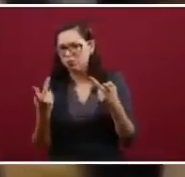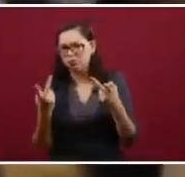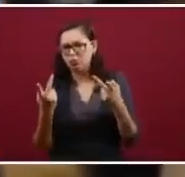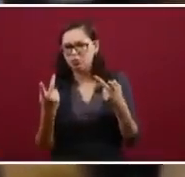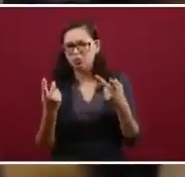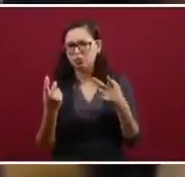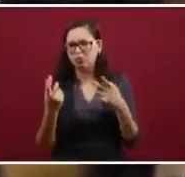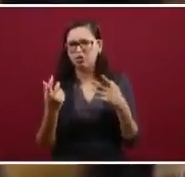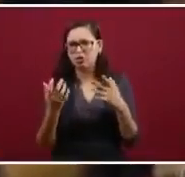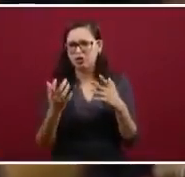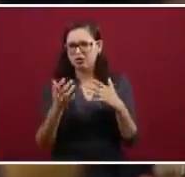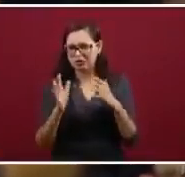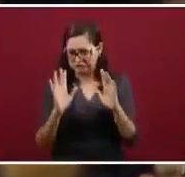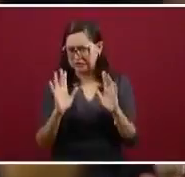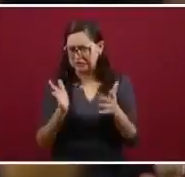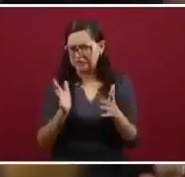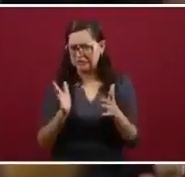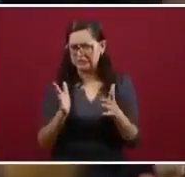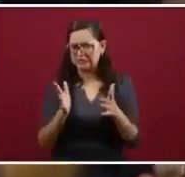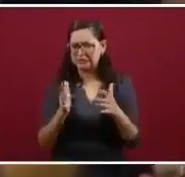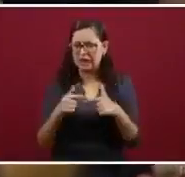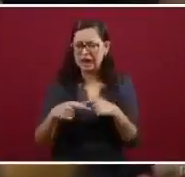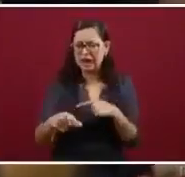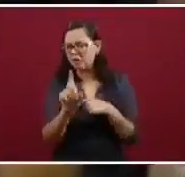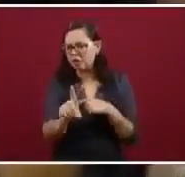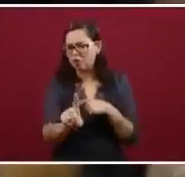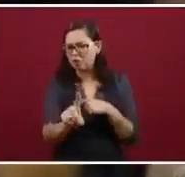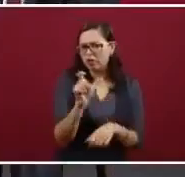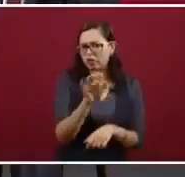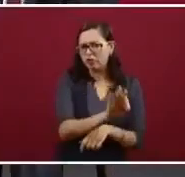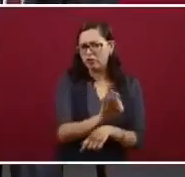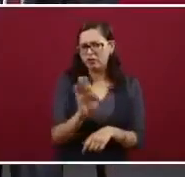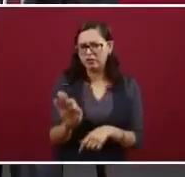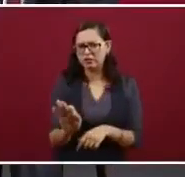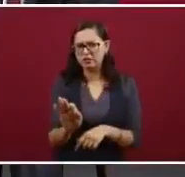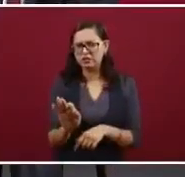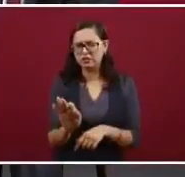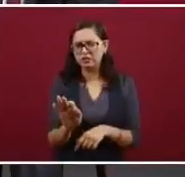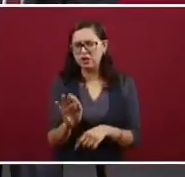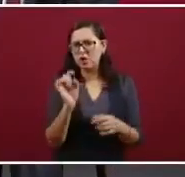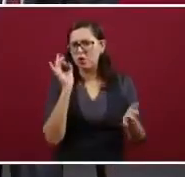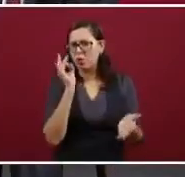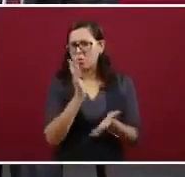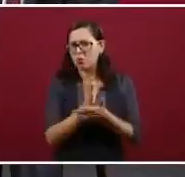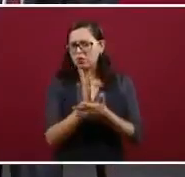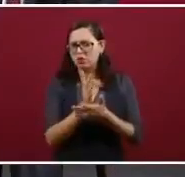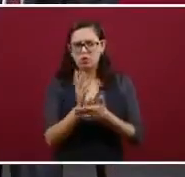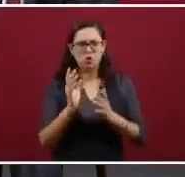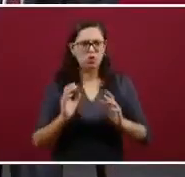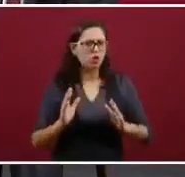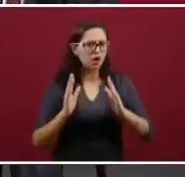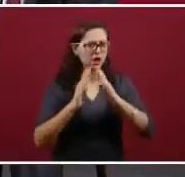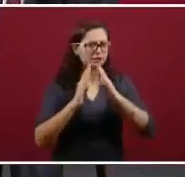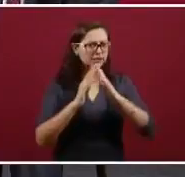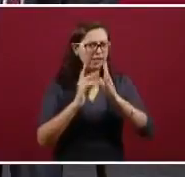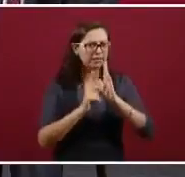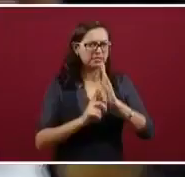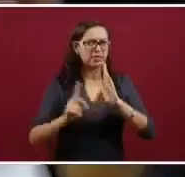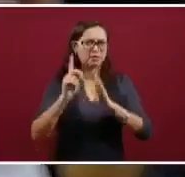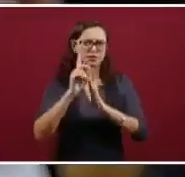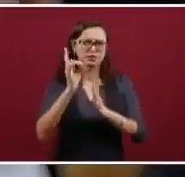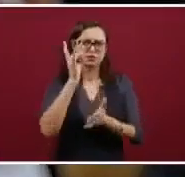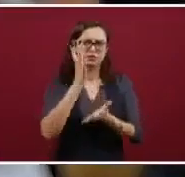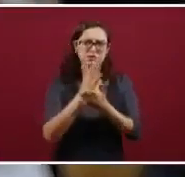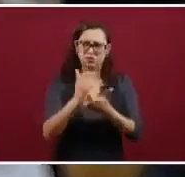Si está ya en puerta, como había comentado, en este fin de semana, ¿qué fecha? Y si solamente esos bienes inmuebles se consideran en la Ciudad